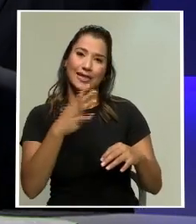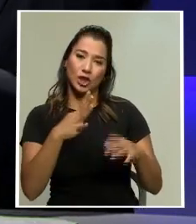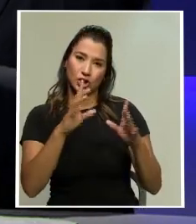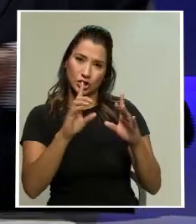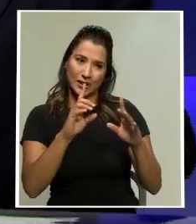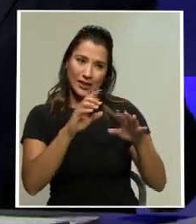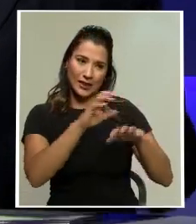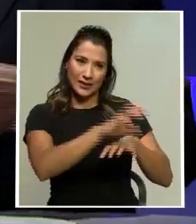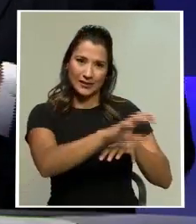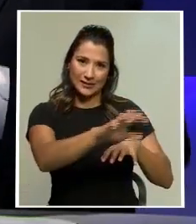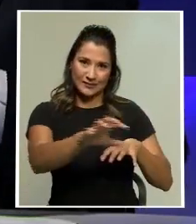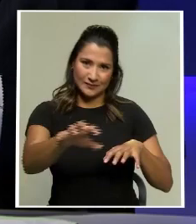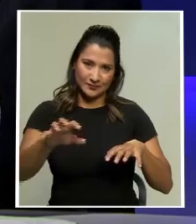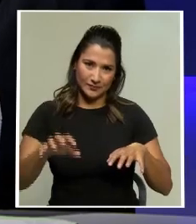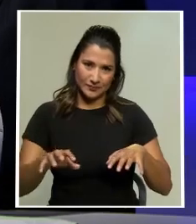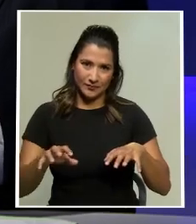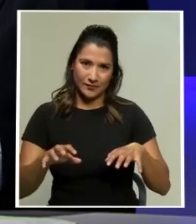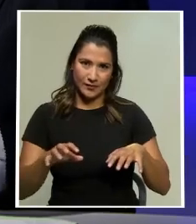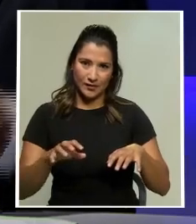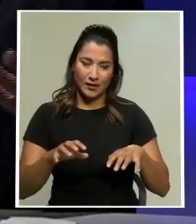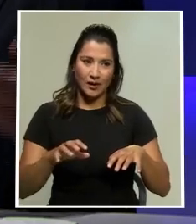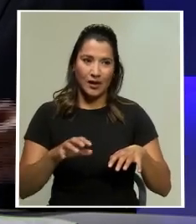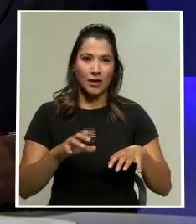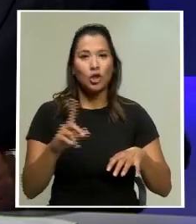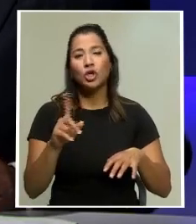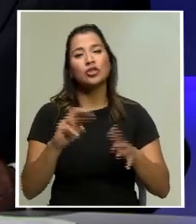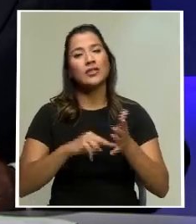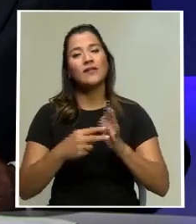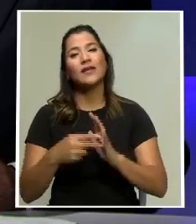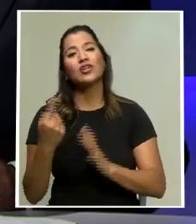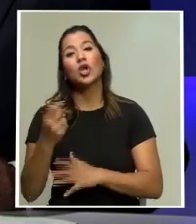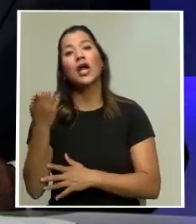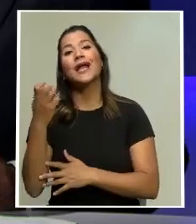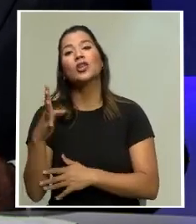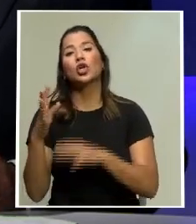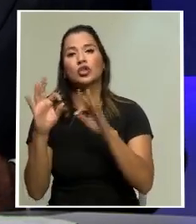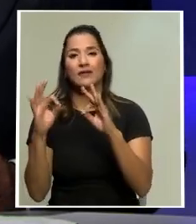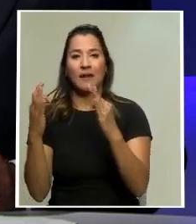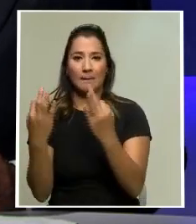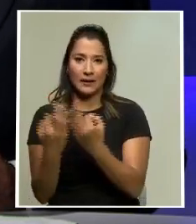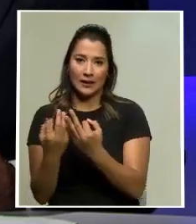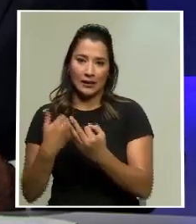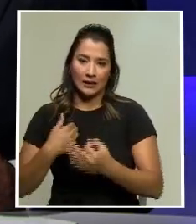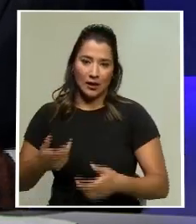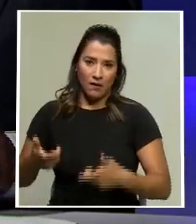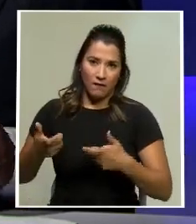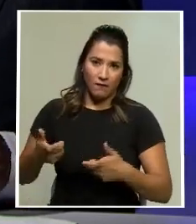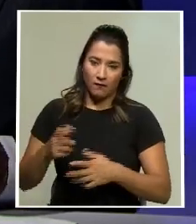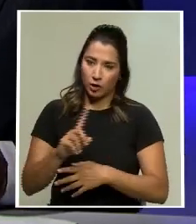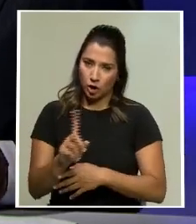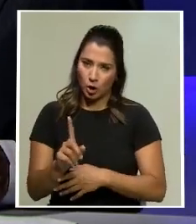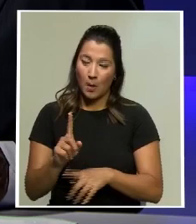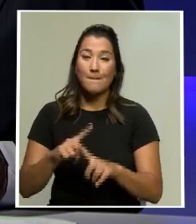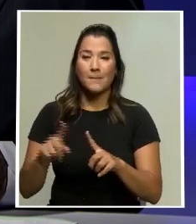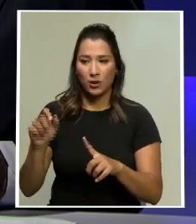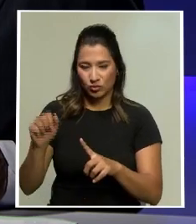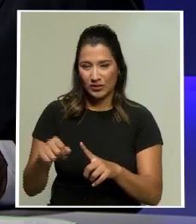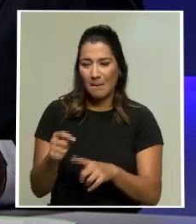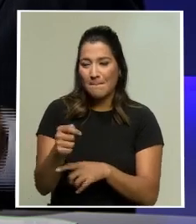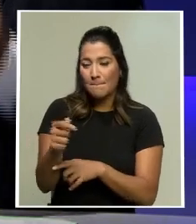Por eso no son 12 ni son. Pero existe una concentración enorme. Existe, que es lo que trata la metáfora de reflejar.